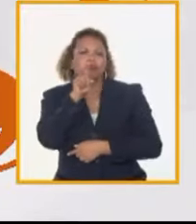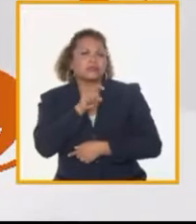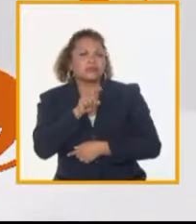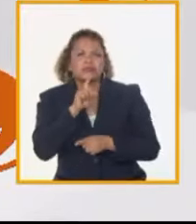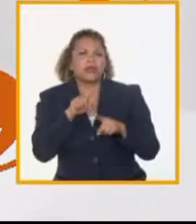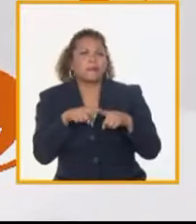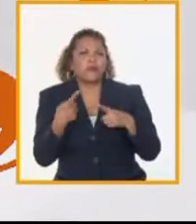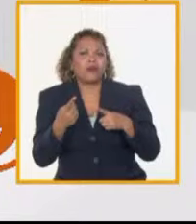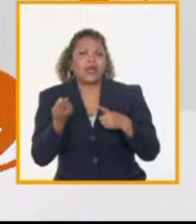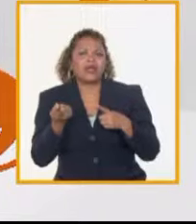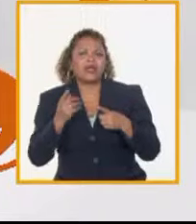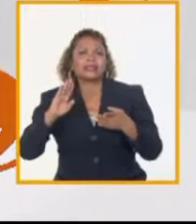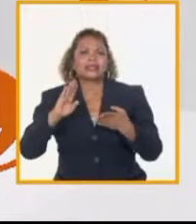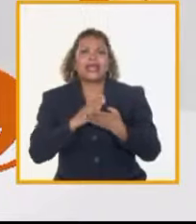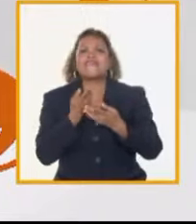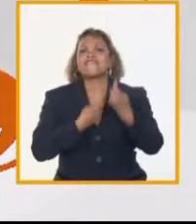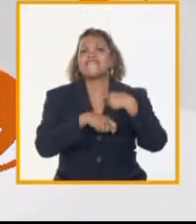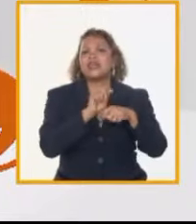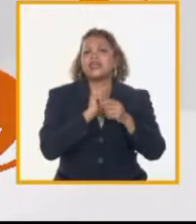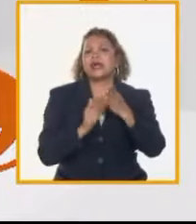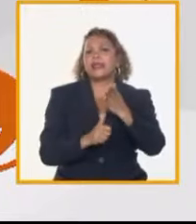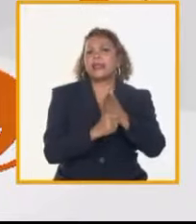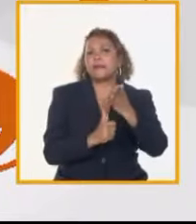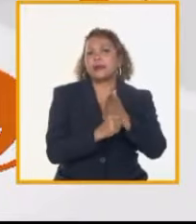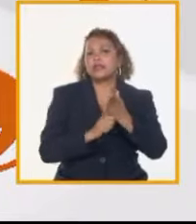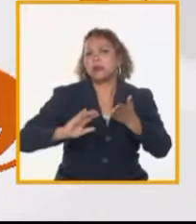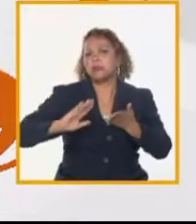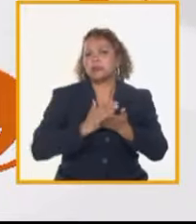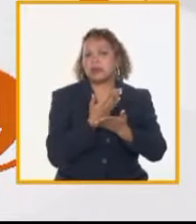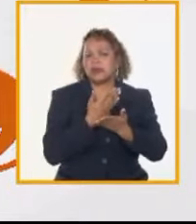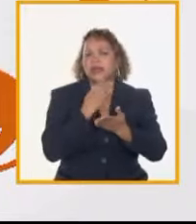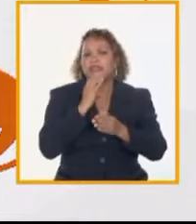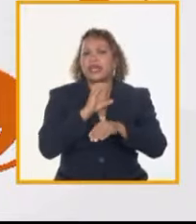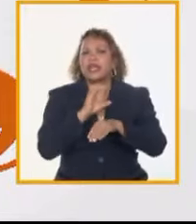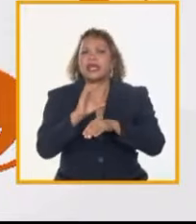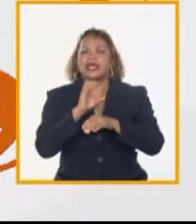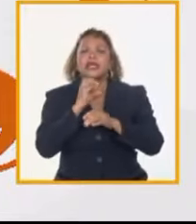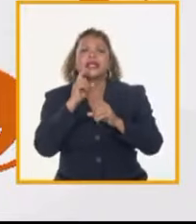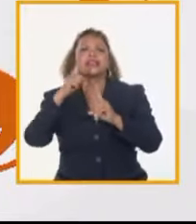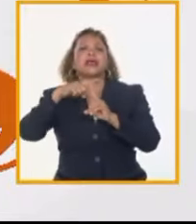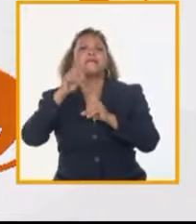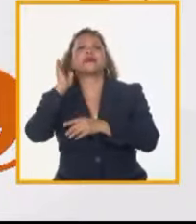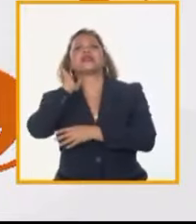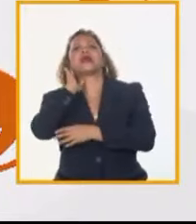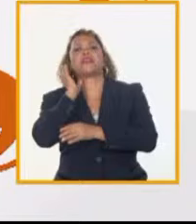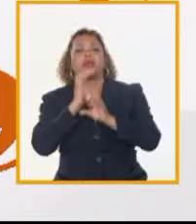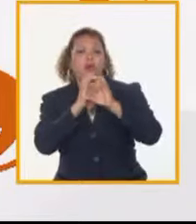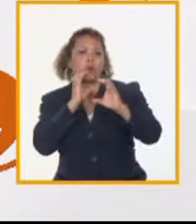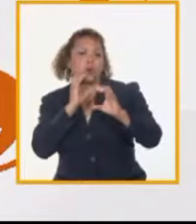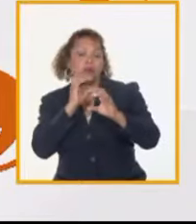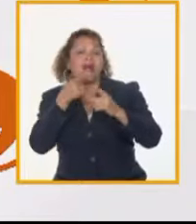de pasaje, de venta de pasaje, de aquí de La Cubre. Porque ahora tenemos que ir